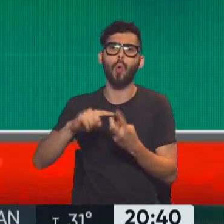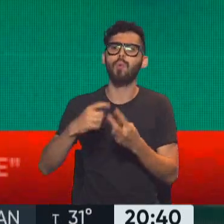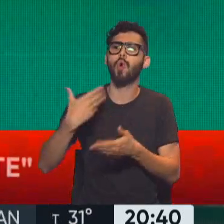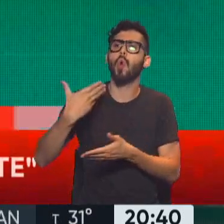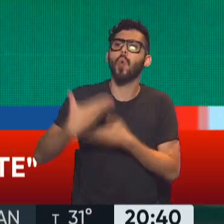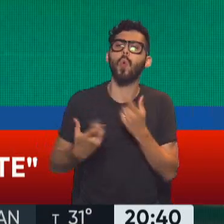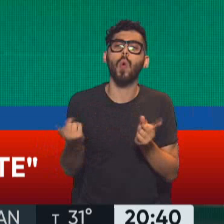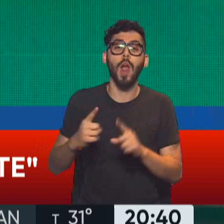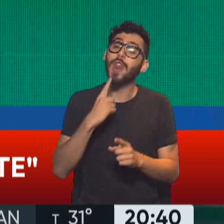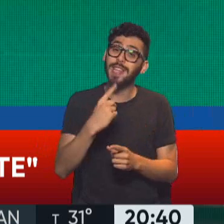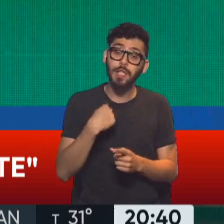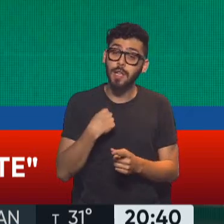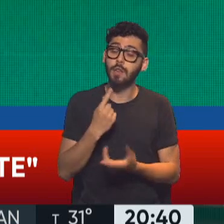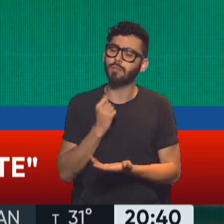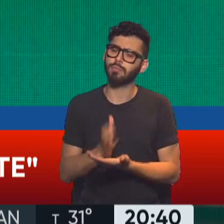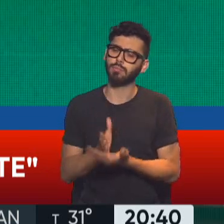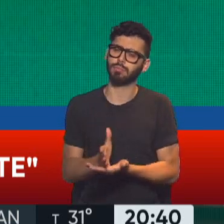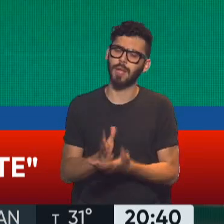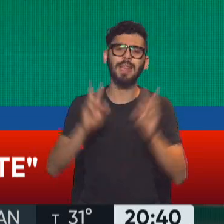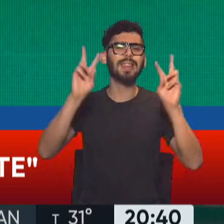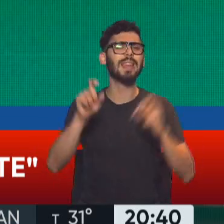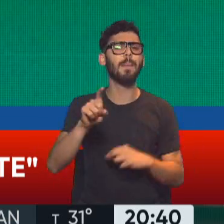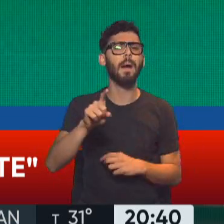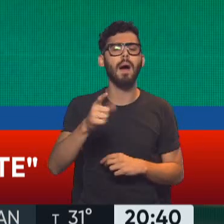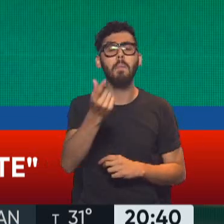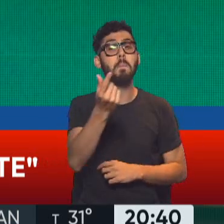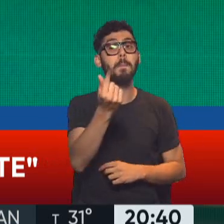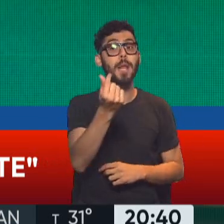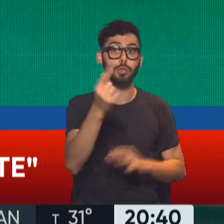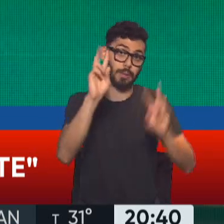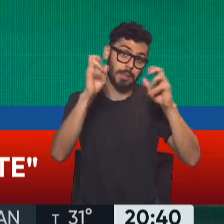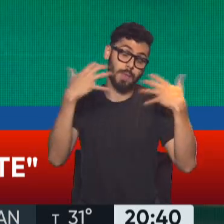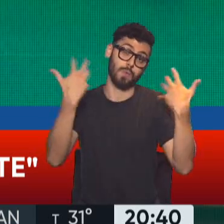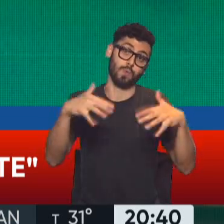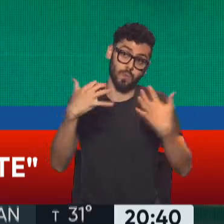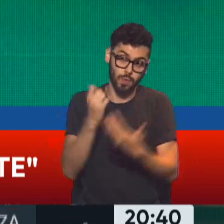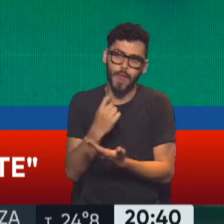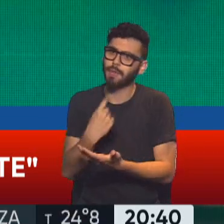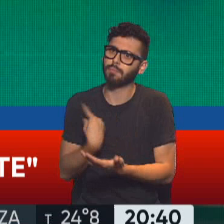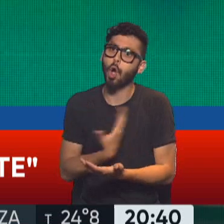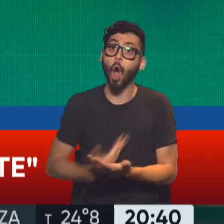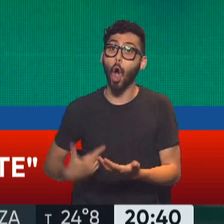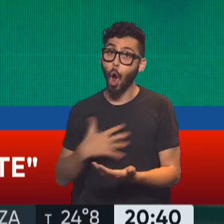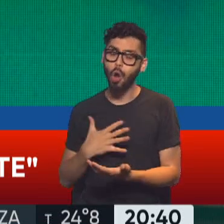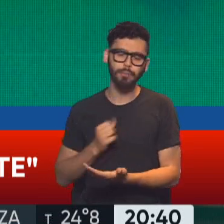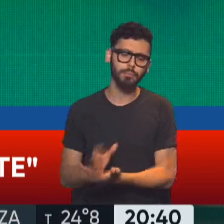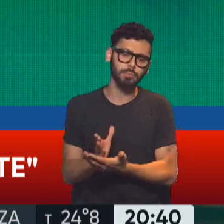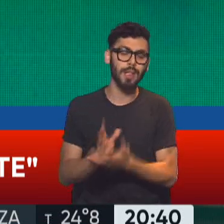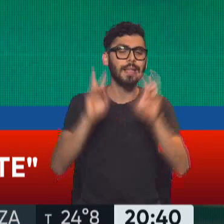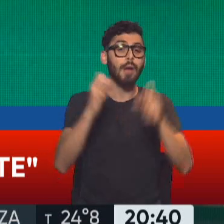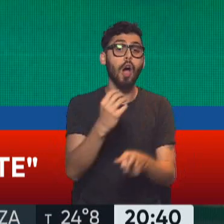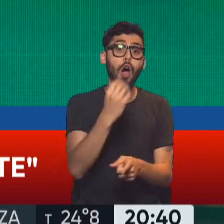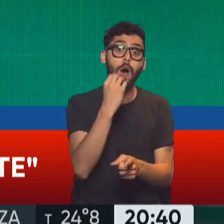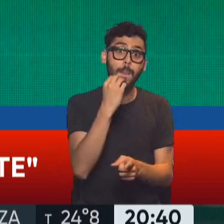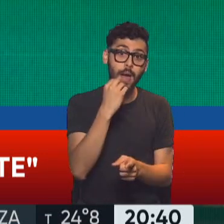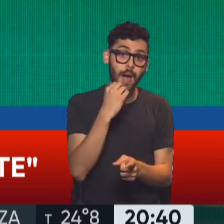que va a ser inflexible el gobierno cuando se dirigió al tema de los precios, que es el gran tema, ¿no? Lo que pasa especialmente con los